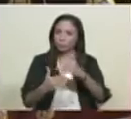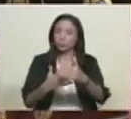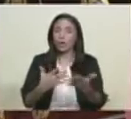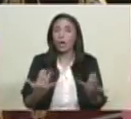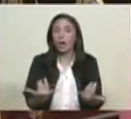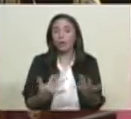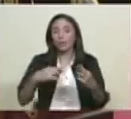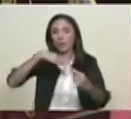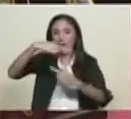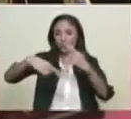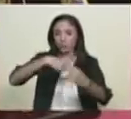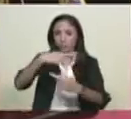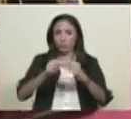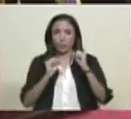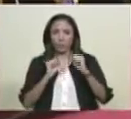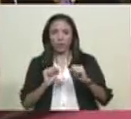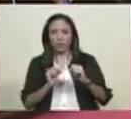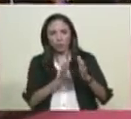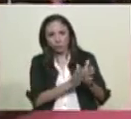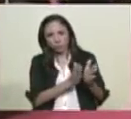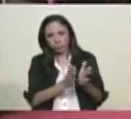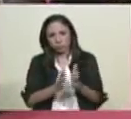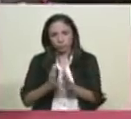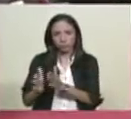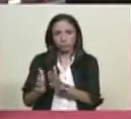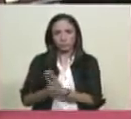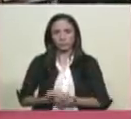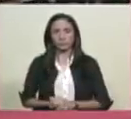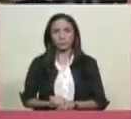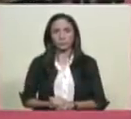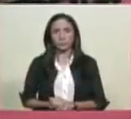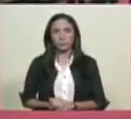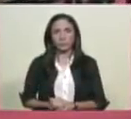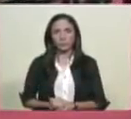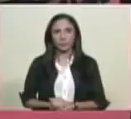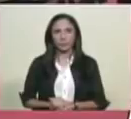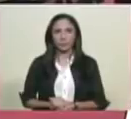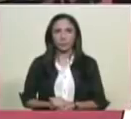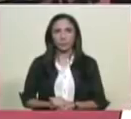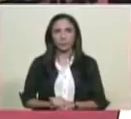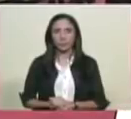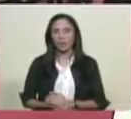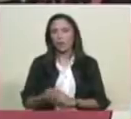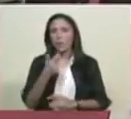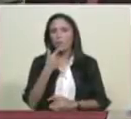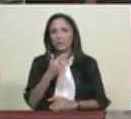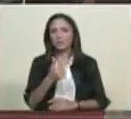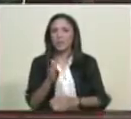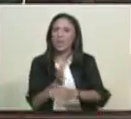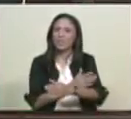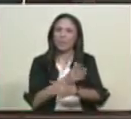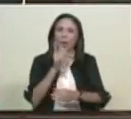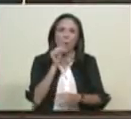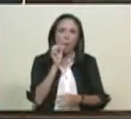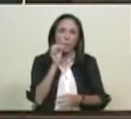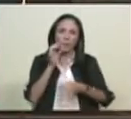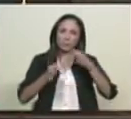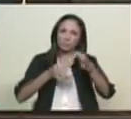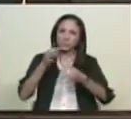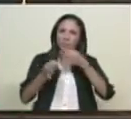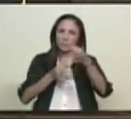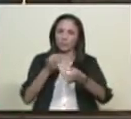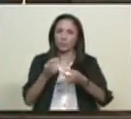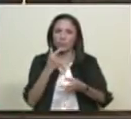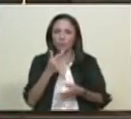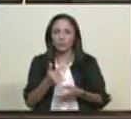Democrática, que ha tomado la bandera de Bolívar, como decía el magistrado Ibarra, de la justicia como reina de las